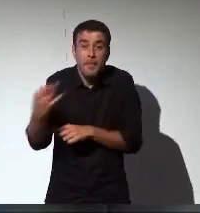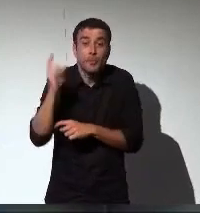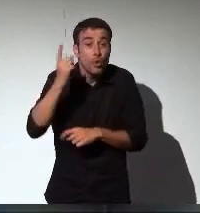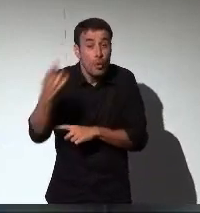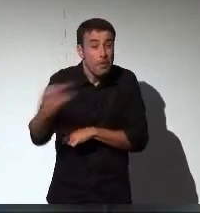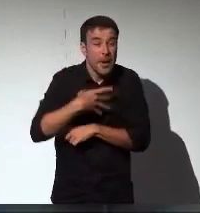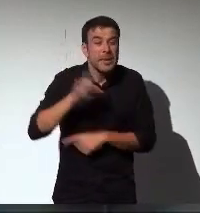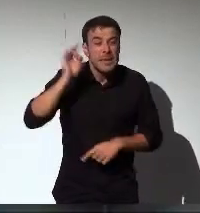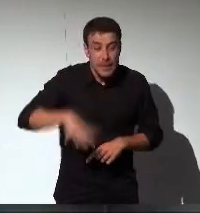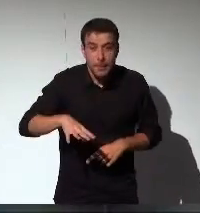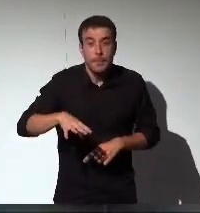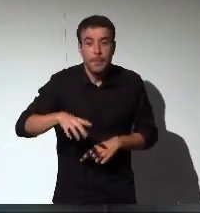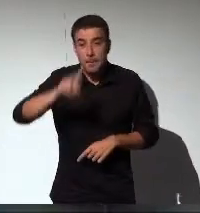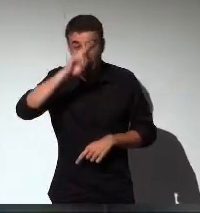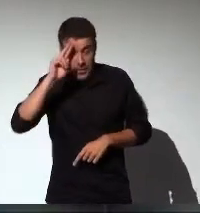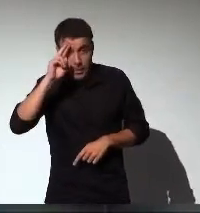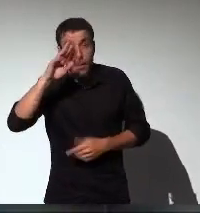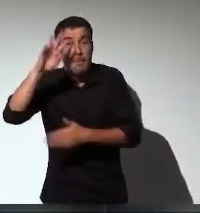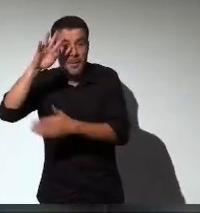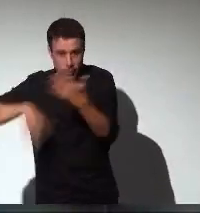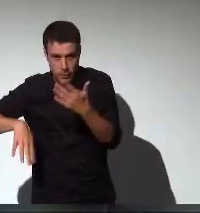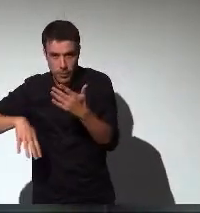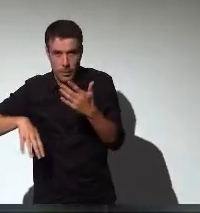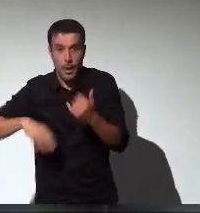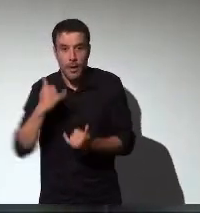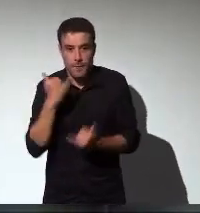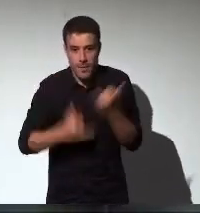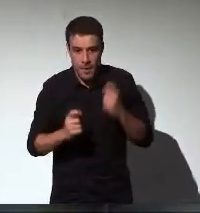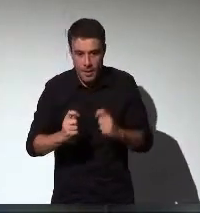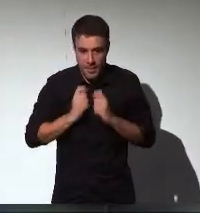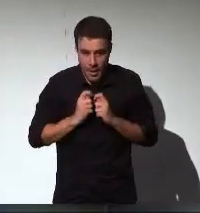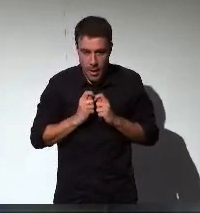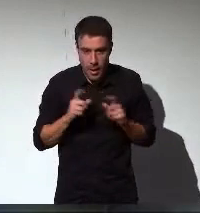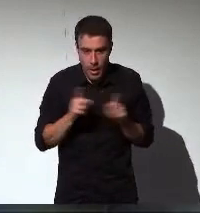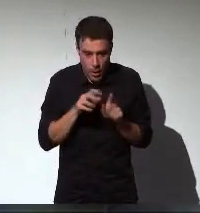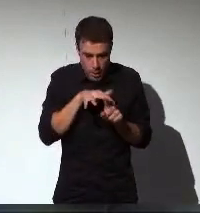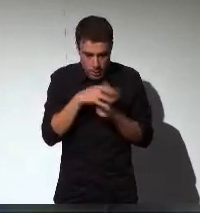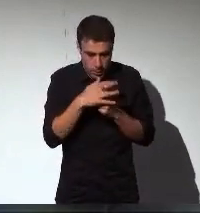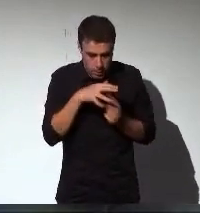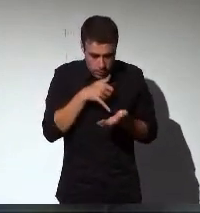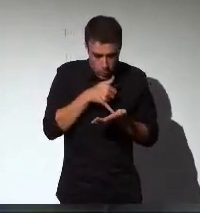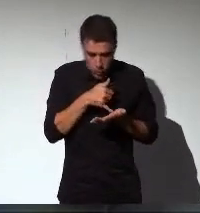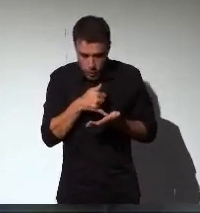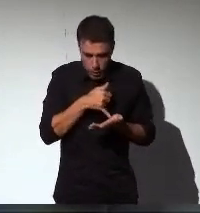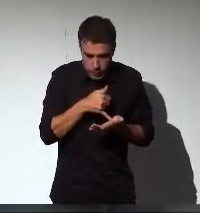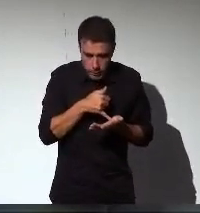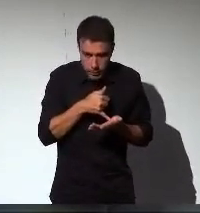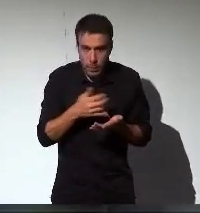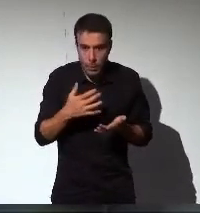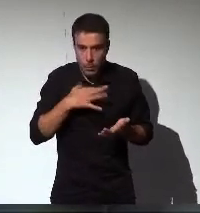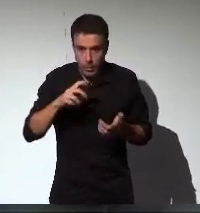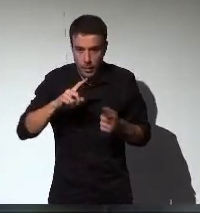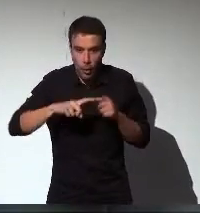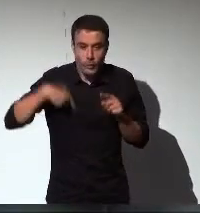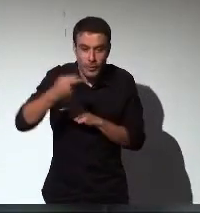Barcelona, nos convierten en un punto altamente vulnerable a las consecuencias, los efectos del